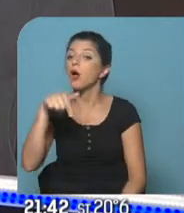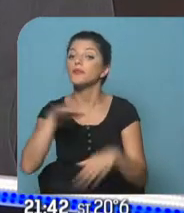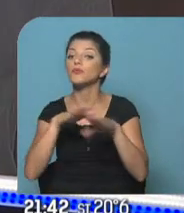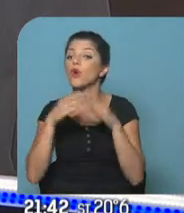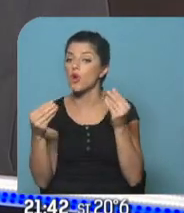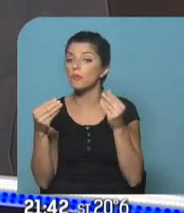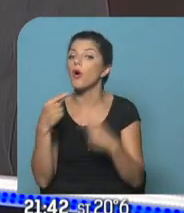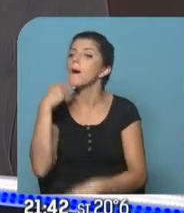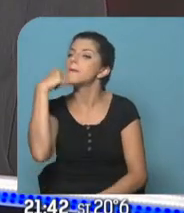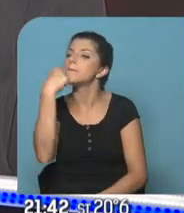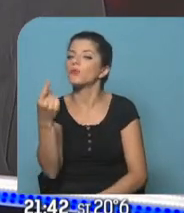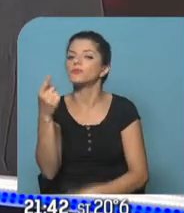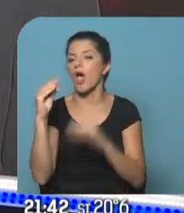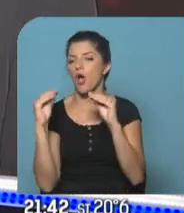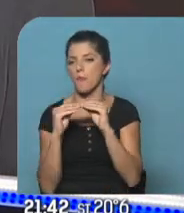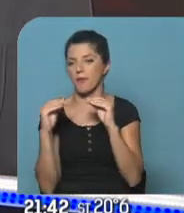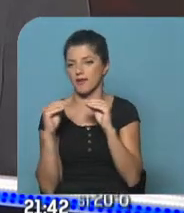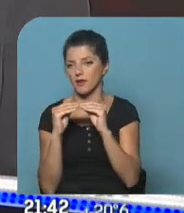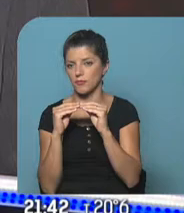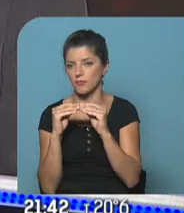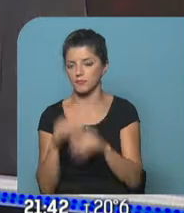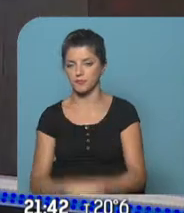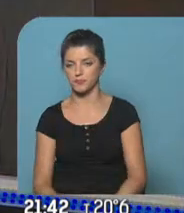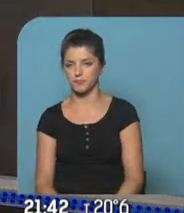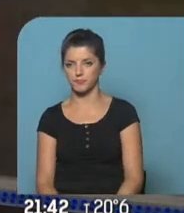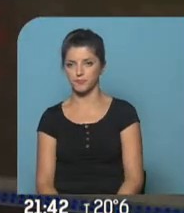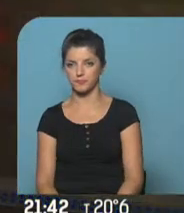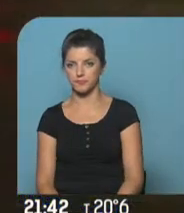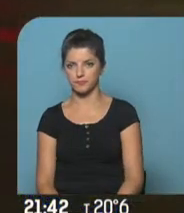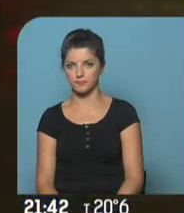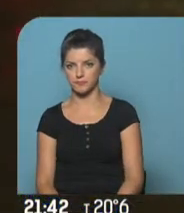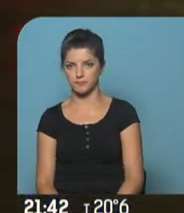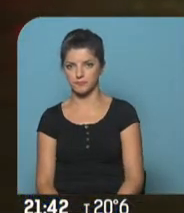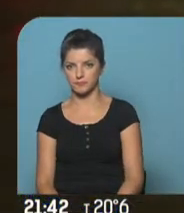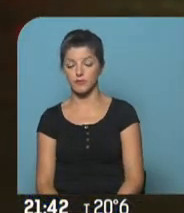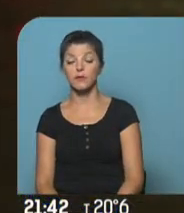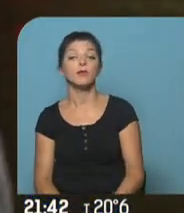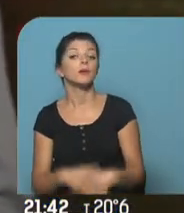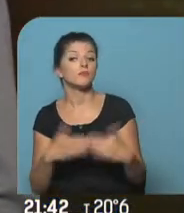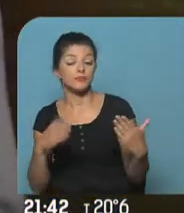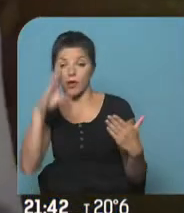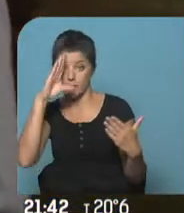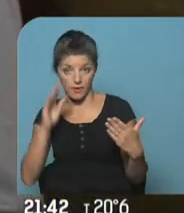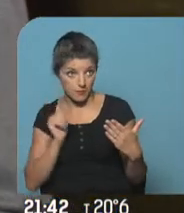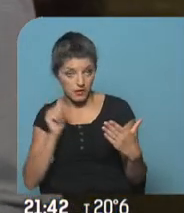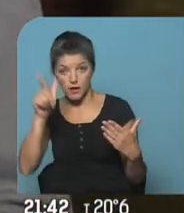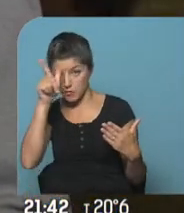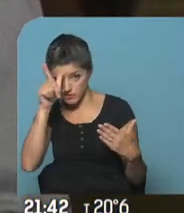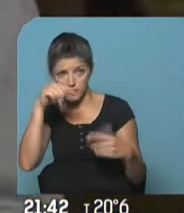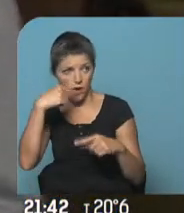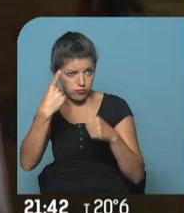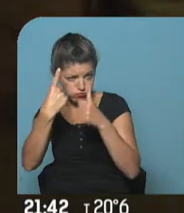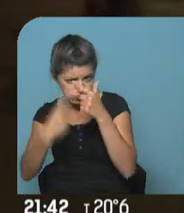lo preguntamos a Fernando Alonso, que está en el lugar. Fernando. Daniel, simplemente lo que han hecho las fuerzas de seguridad es esparcir el